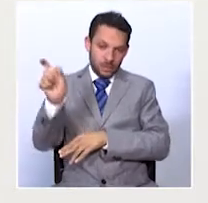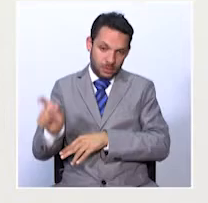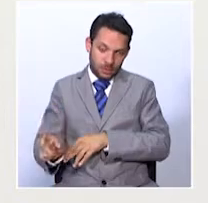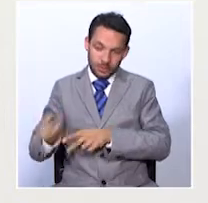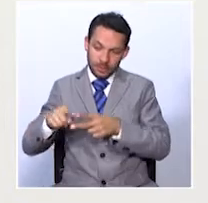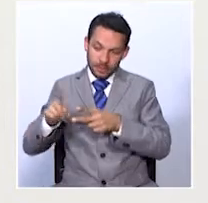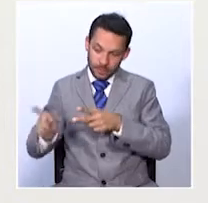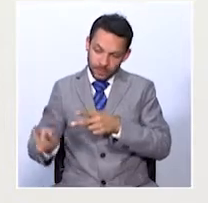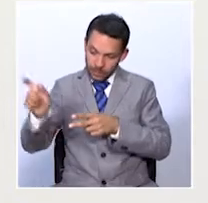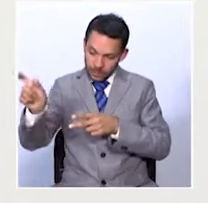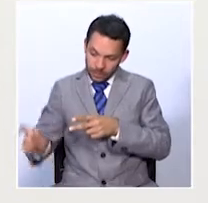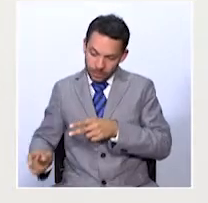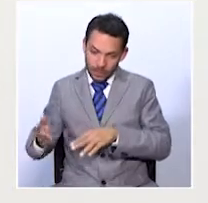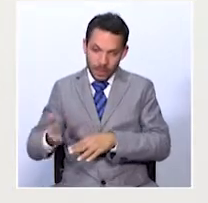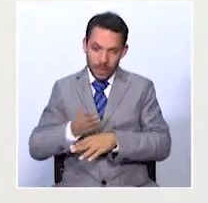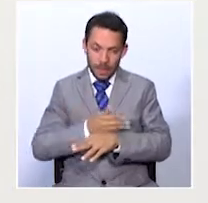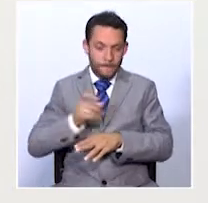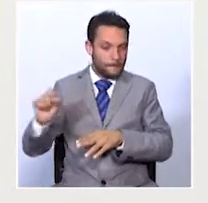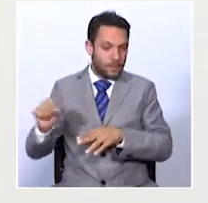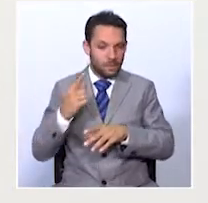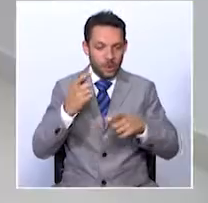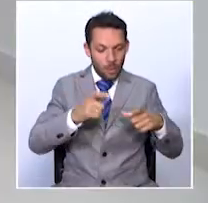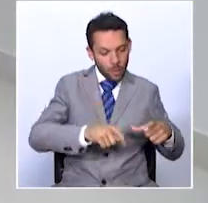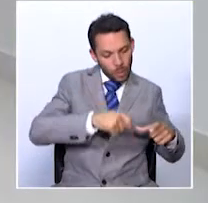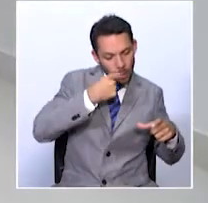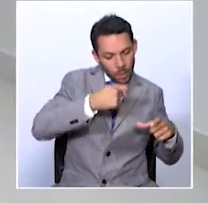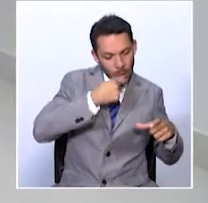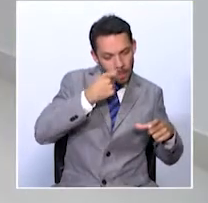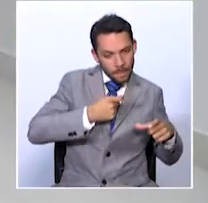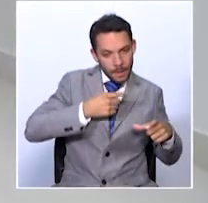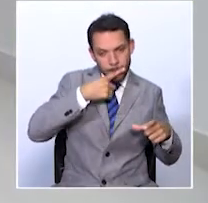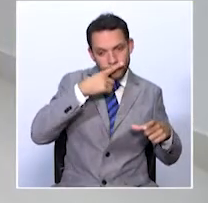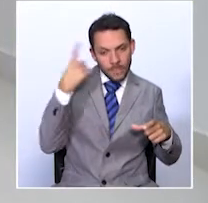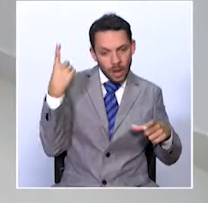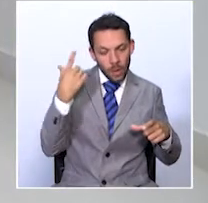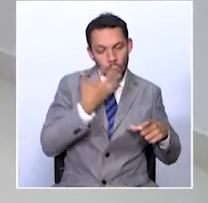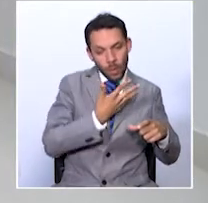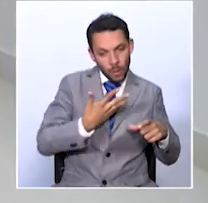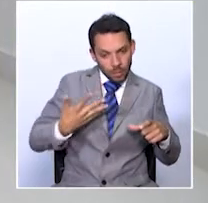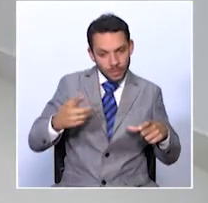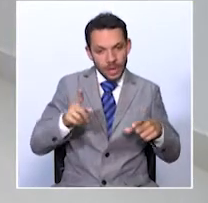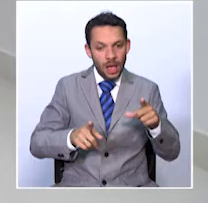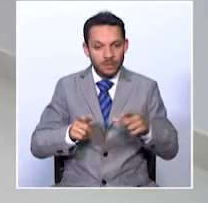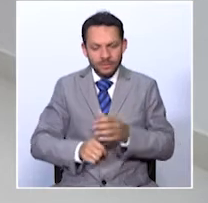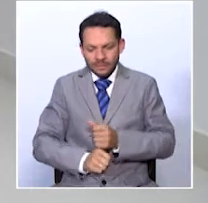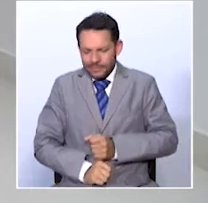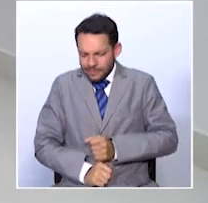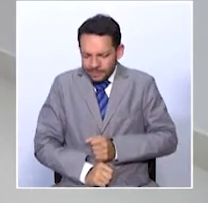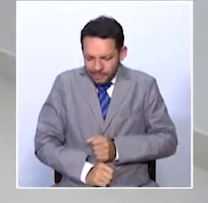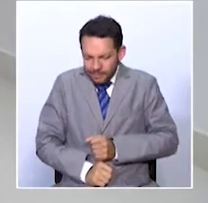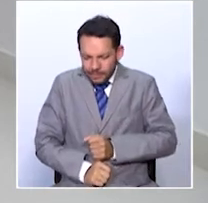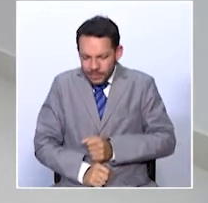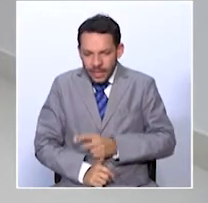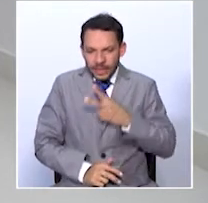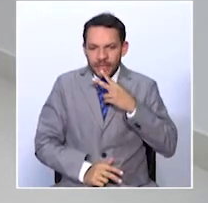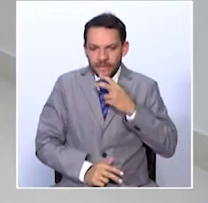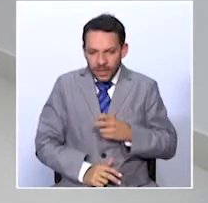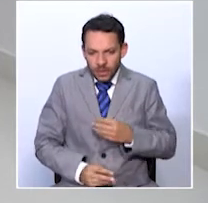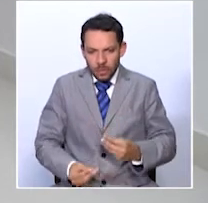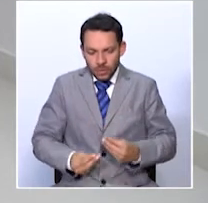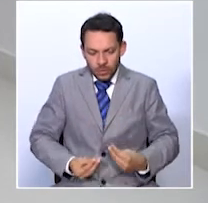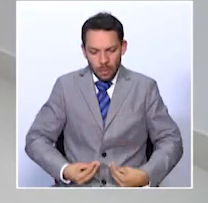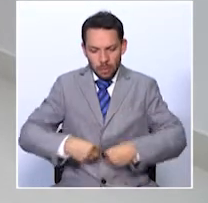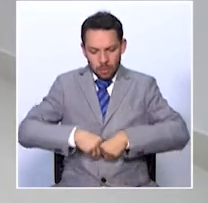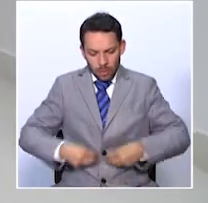que todo, estos alimentos blancos. Segundo, si el paciente sufre de estreñimiento, ¿qué está acumulando en el